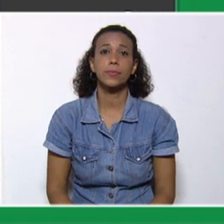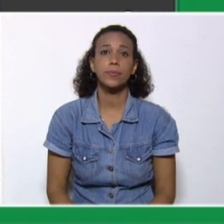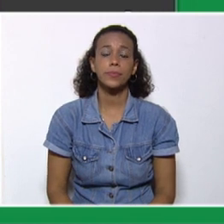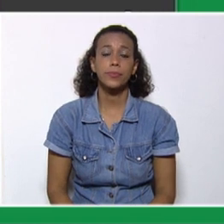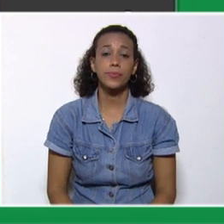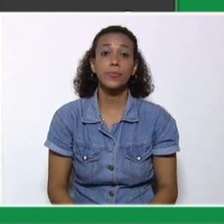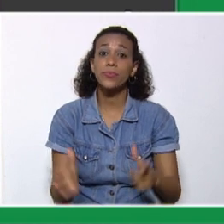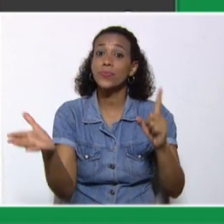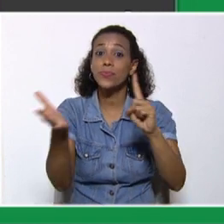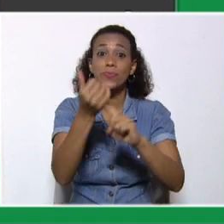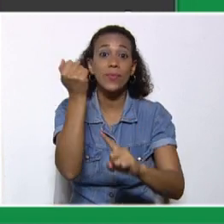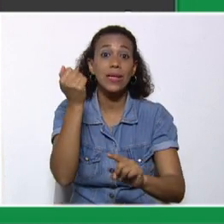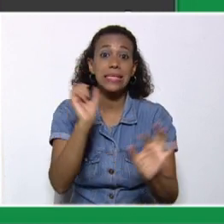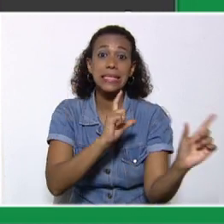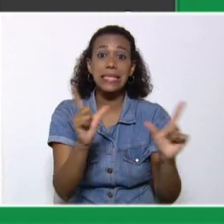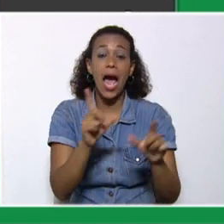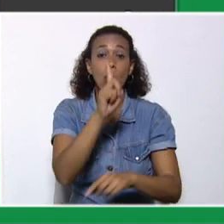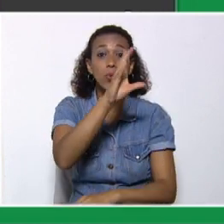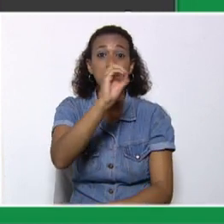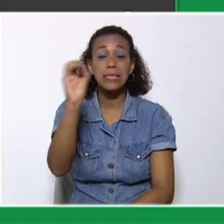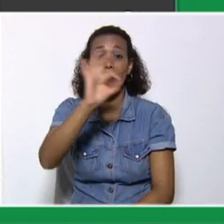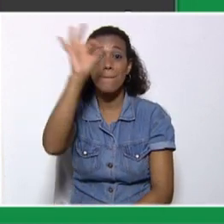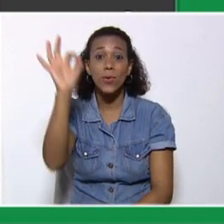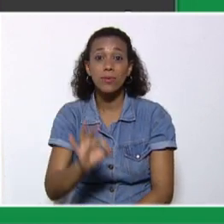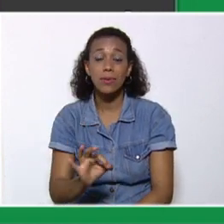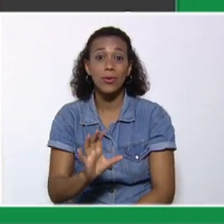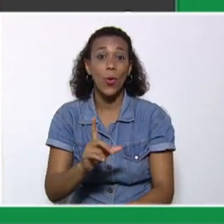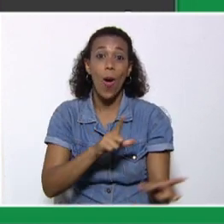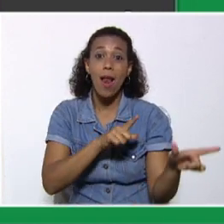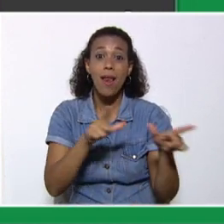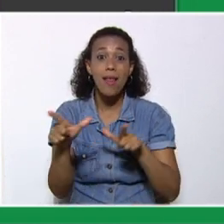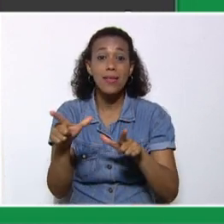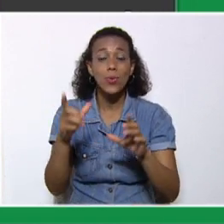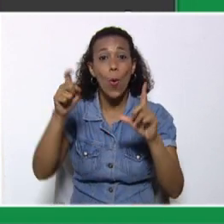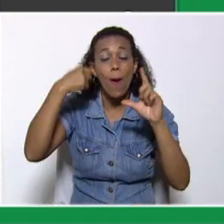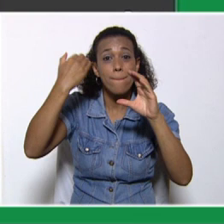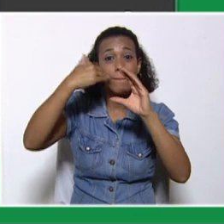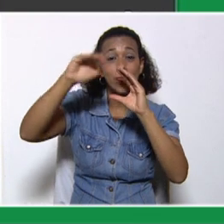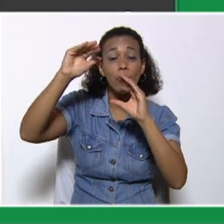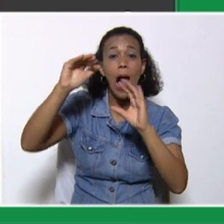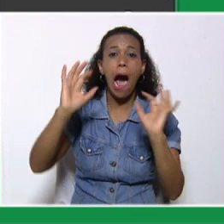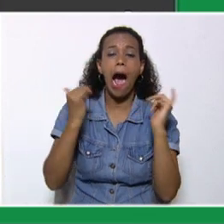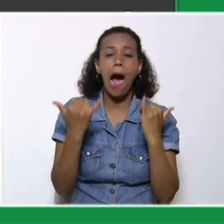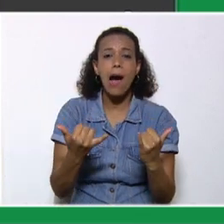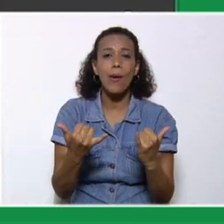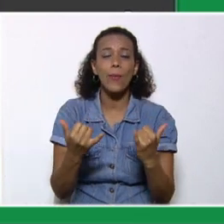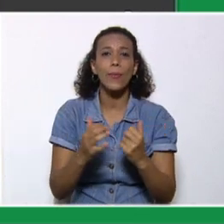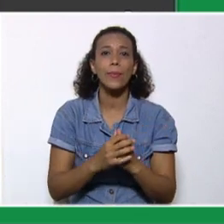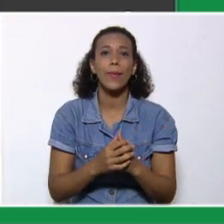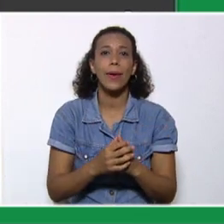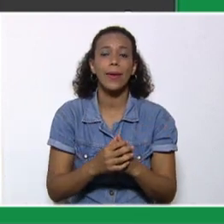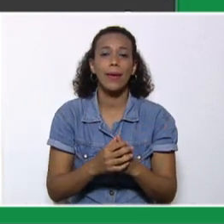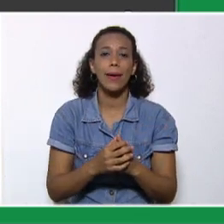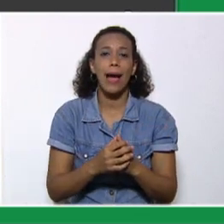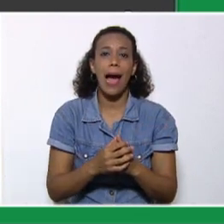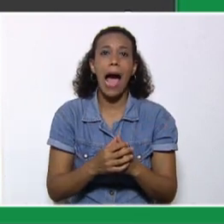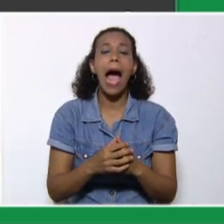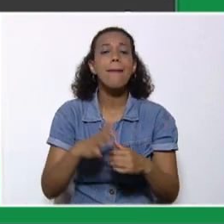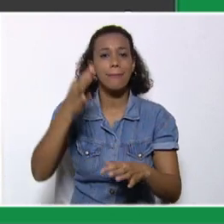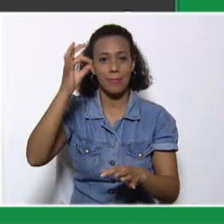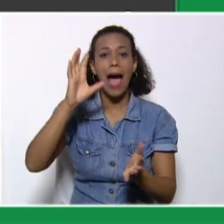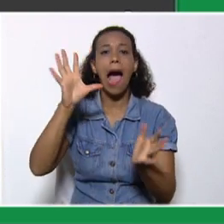Acá se logra exportar en un 100% el video. Ahora le damos a